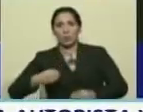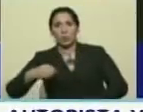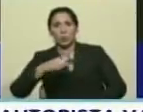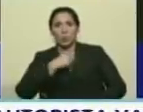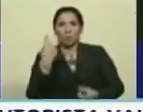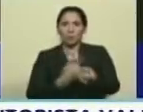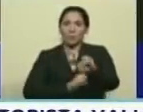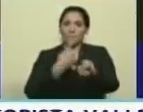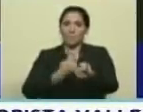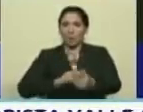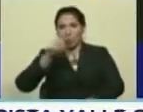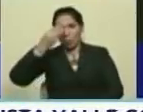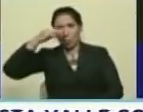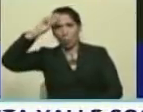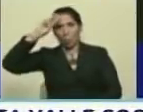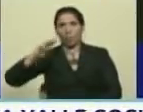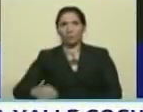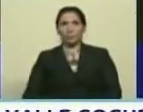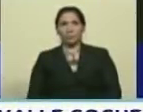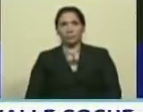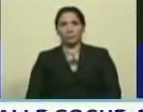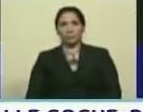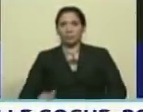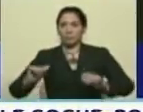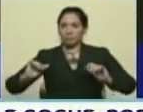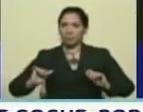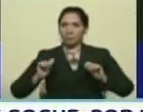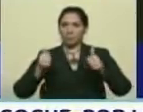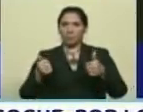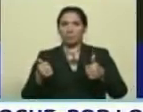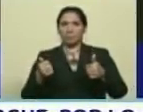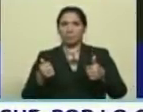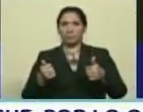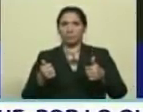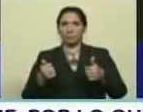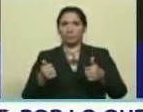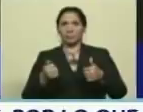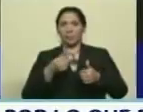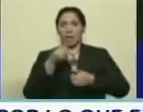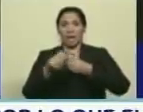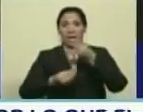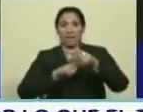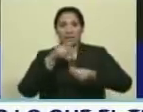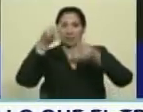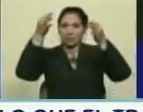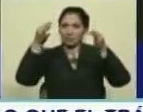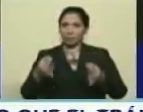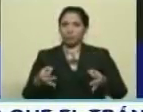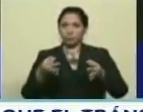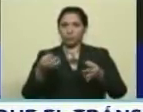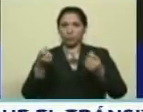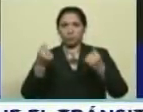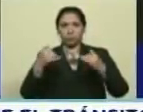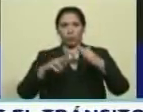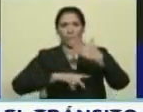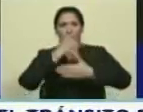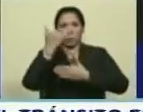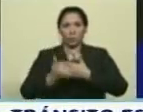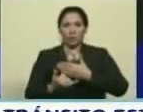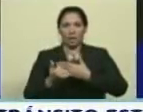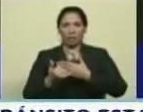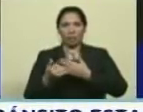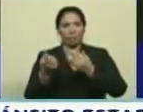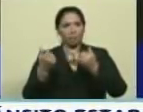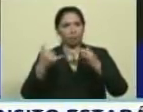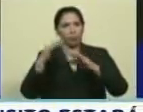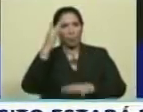Cuba, y comenzaron a hacerse realidad muchos proyectos, muchos sueños